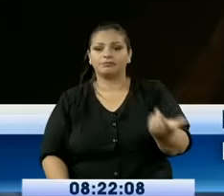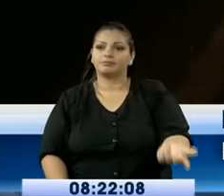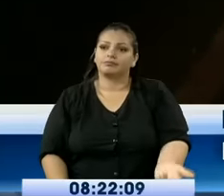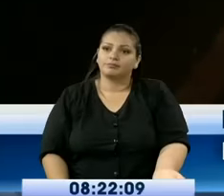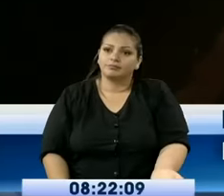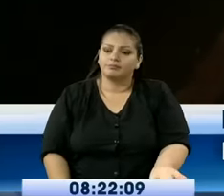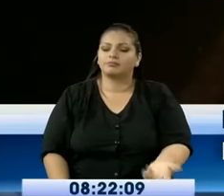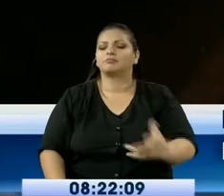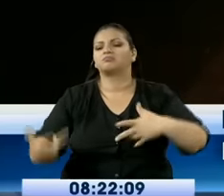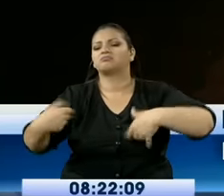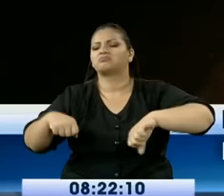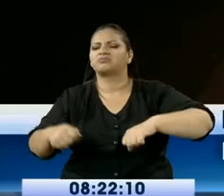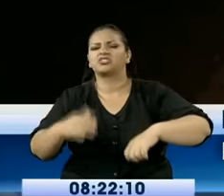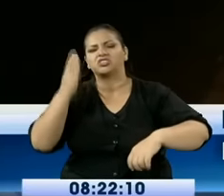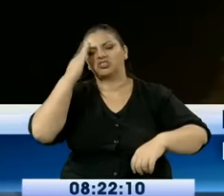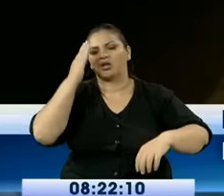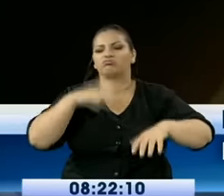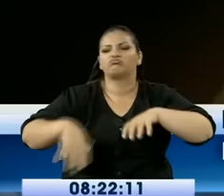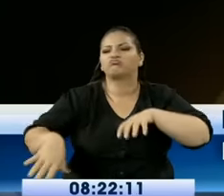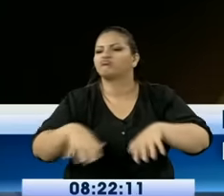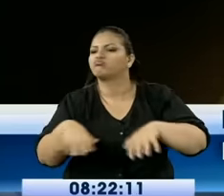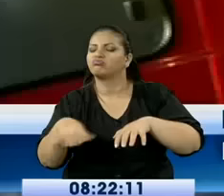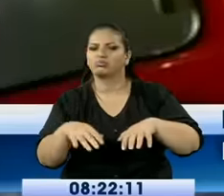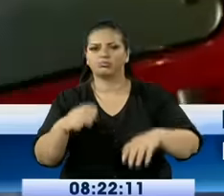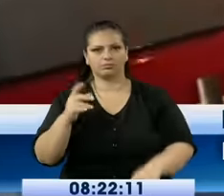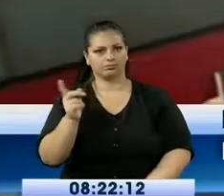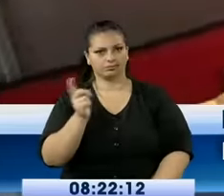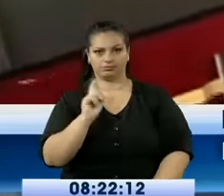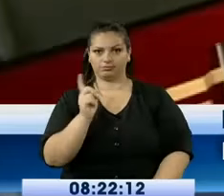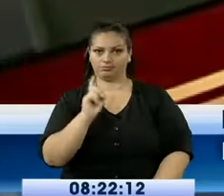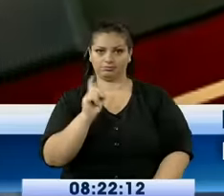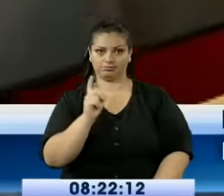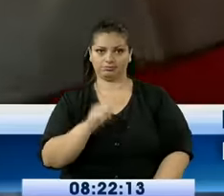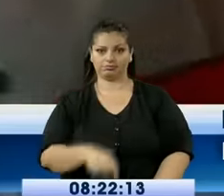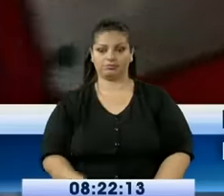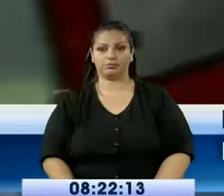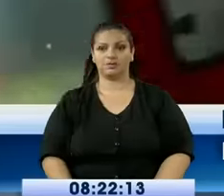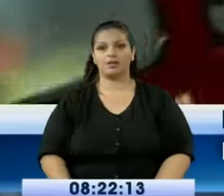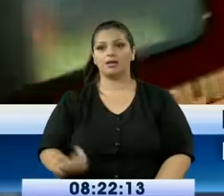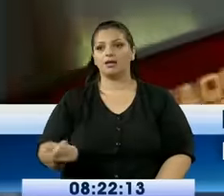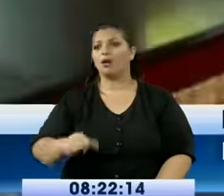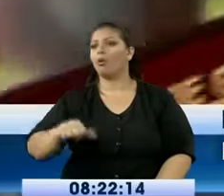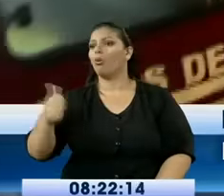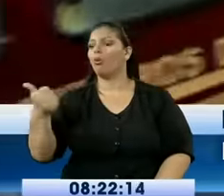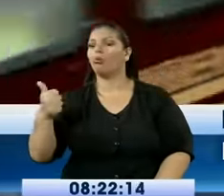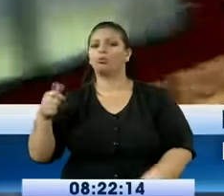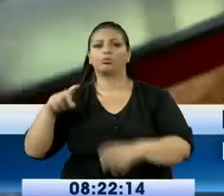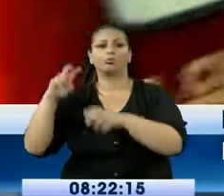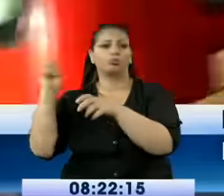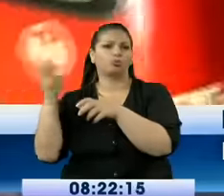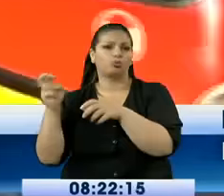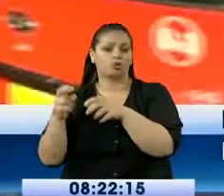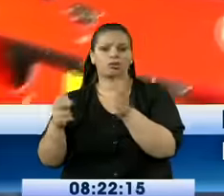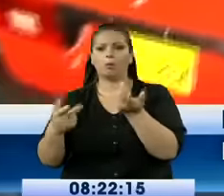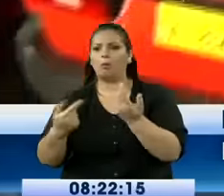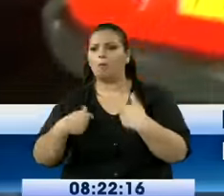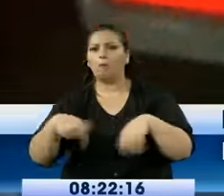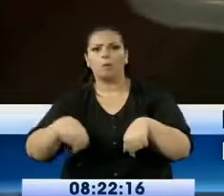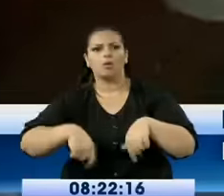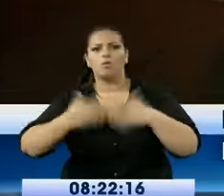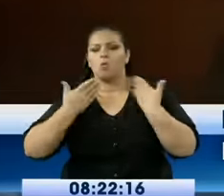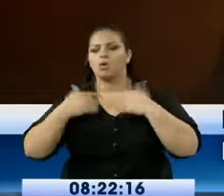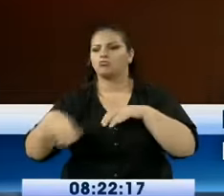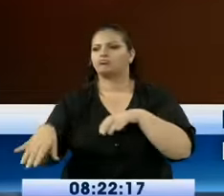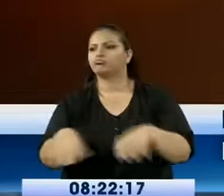que adivinar dónde están esas trampas? Todo el mundo. Aquí no pueden haber afuereños, aquí no pueden venir turistas de otra parte del país, aquí no pueden venir